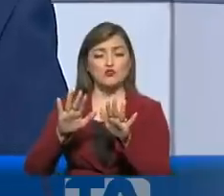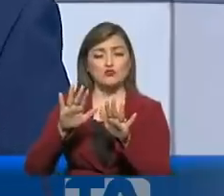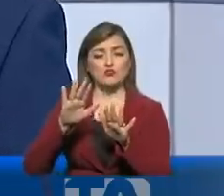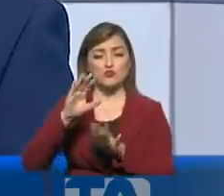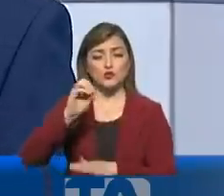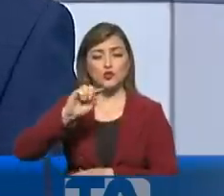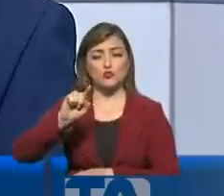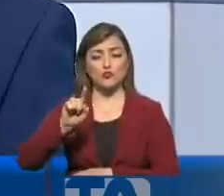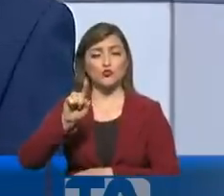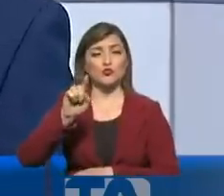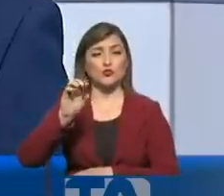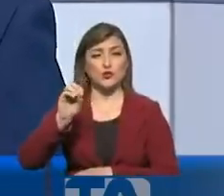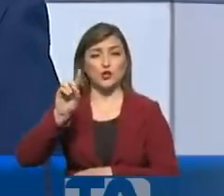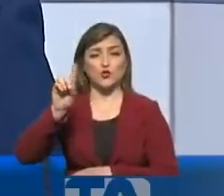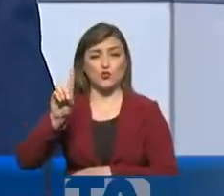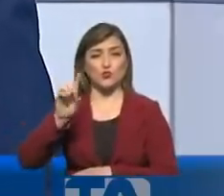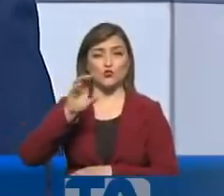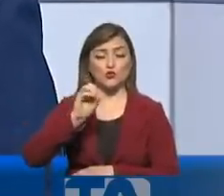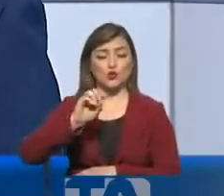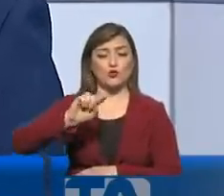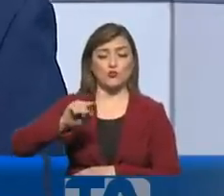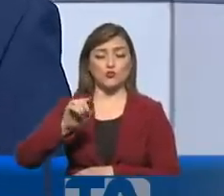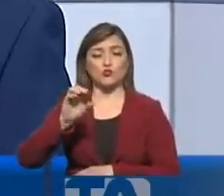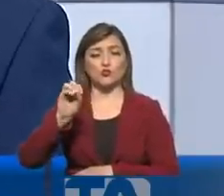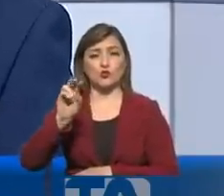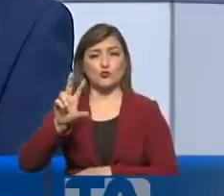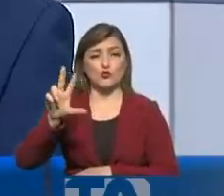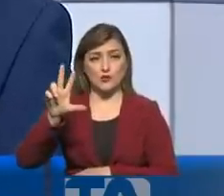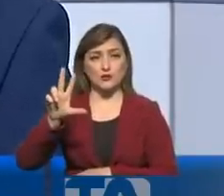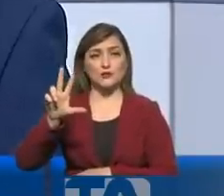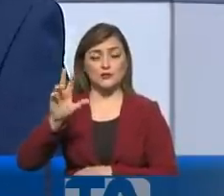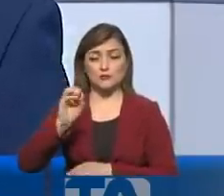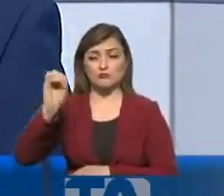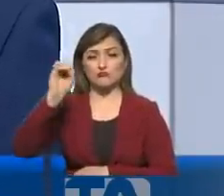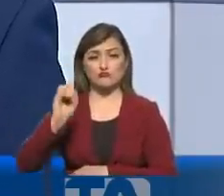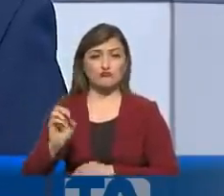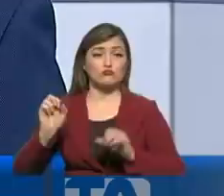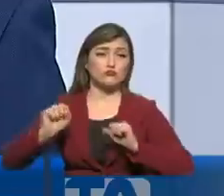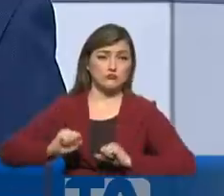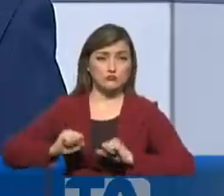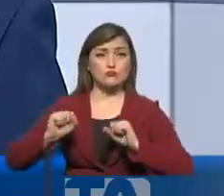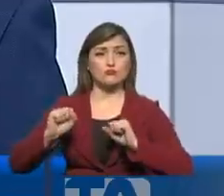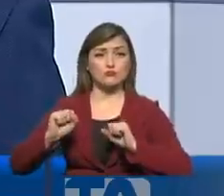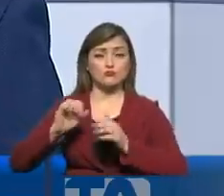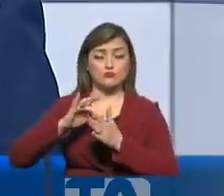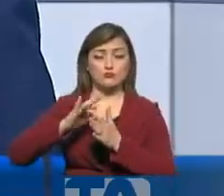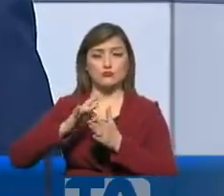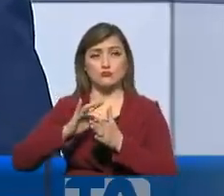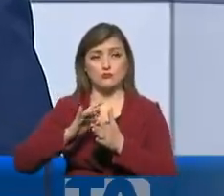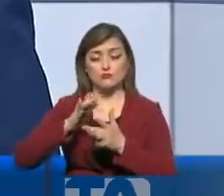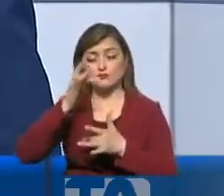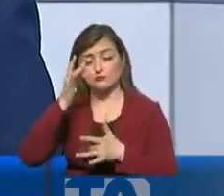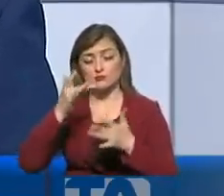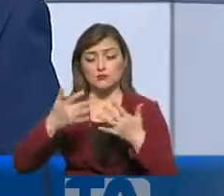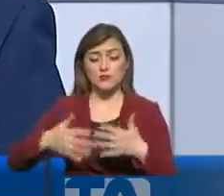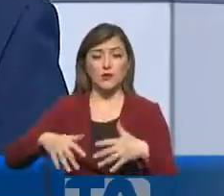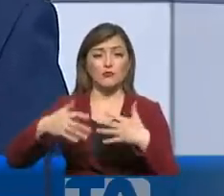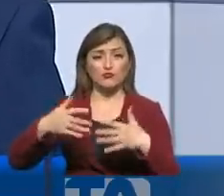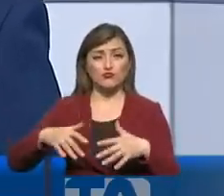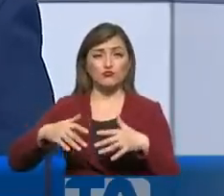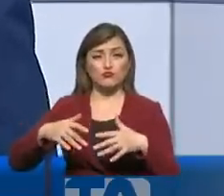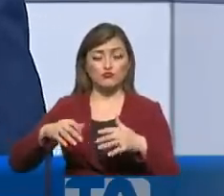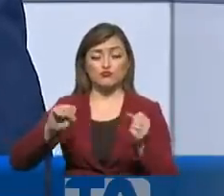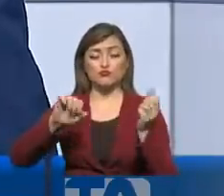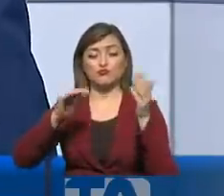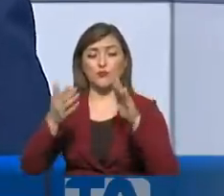un 0.01 a 0.3% de casos que podrían llegar a presentar a la enfermedad grave